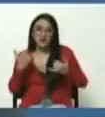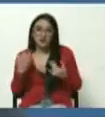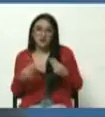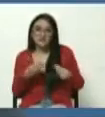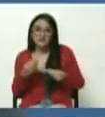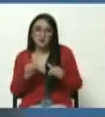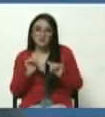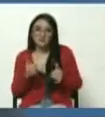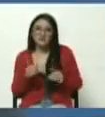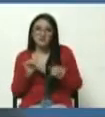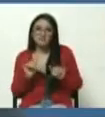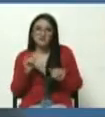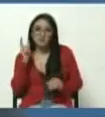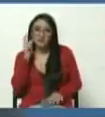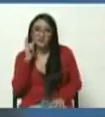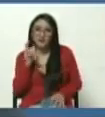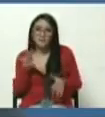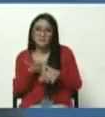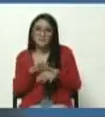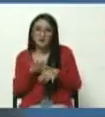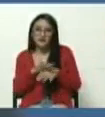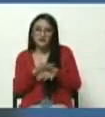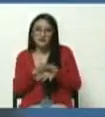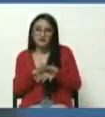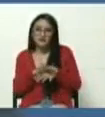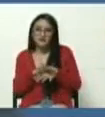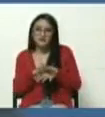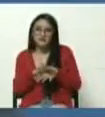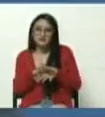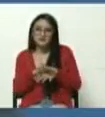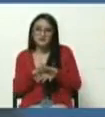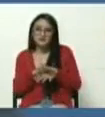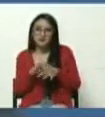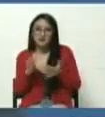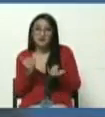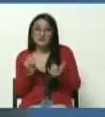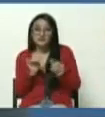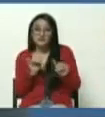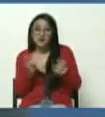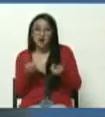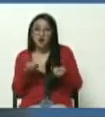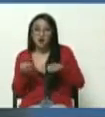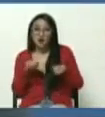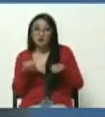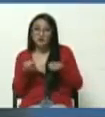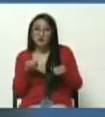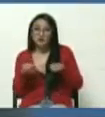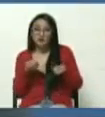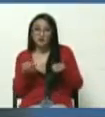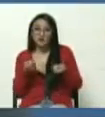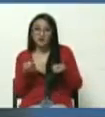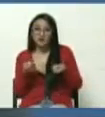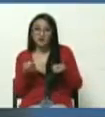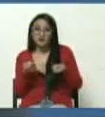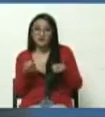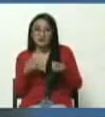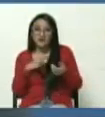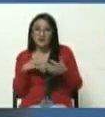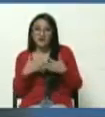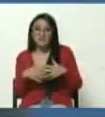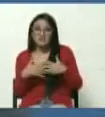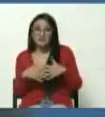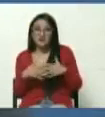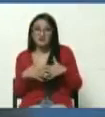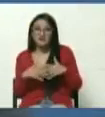que comenzó el mismo día martes, una vez que tomamos el control físico de la planta, el